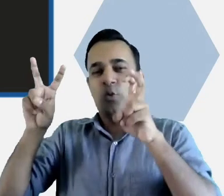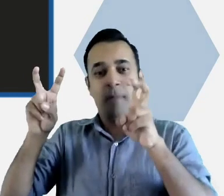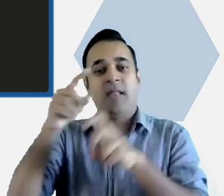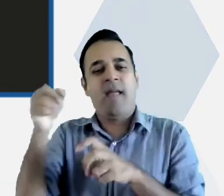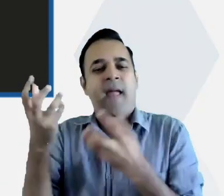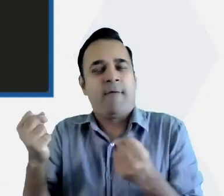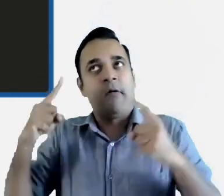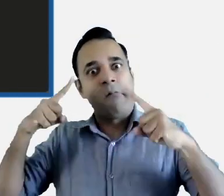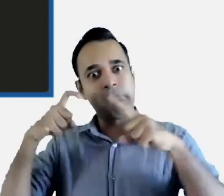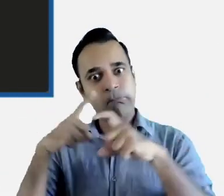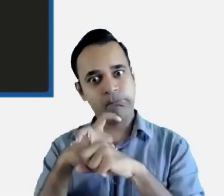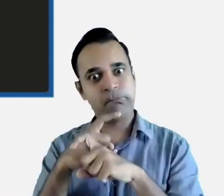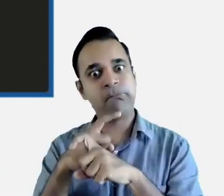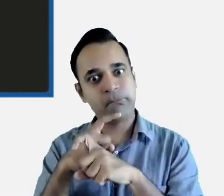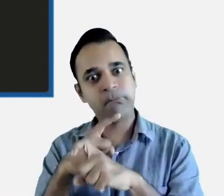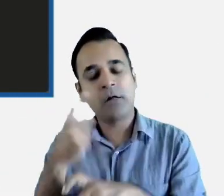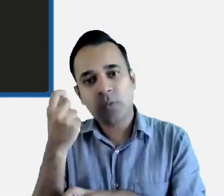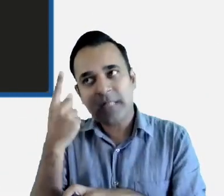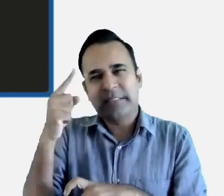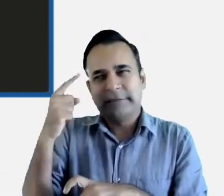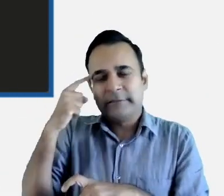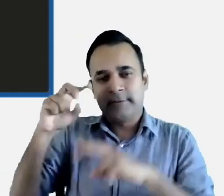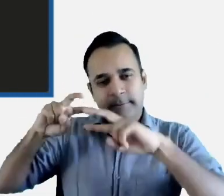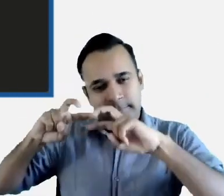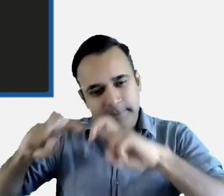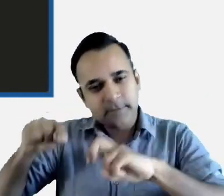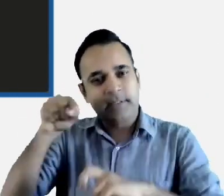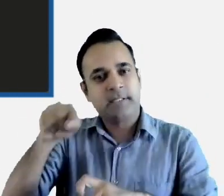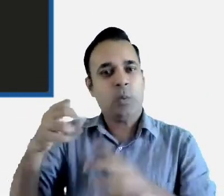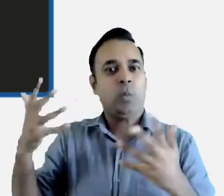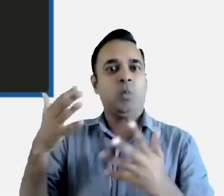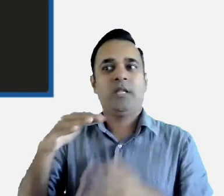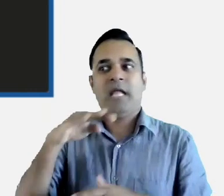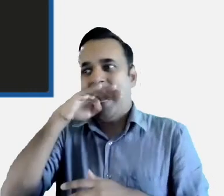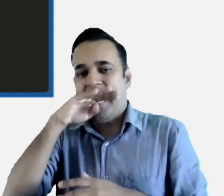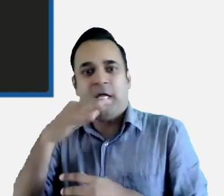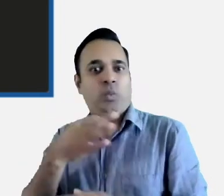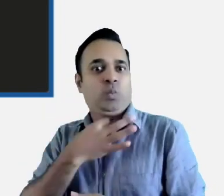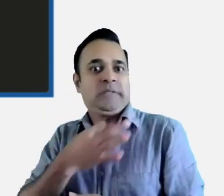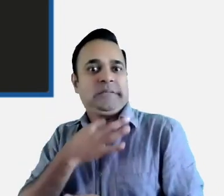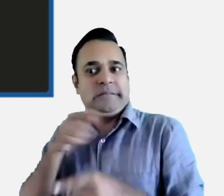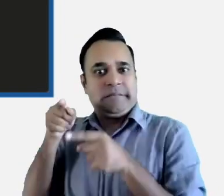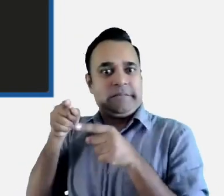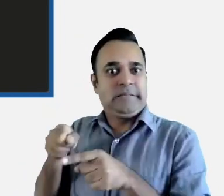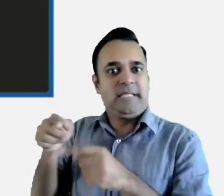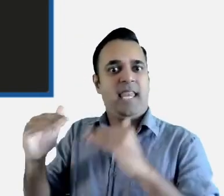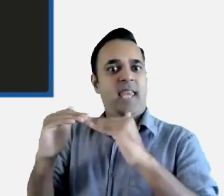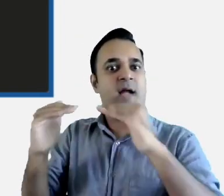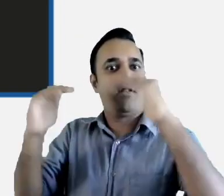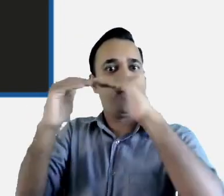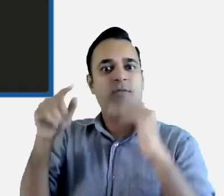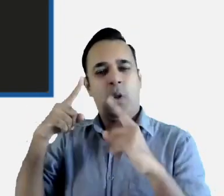deben ser debidamente explicados a las comunidades para asegurar que haya